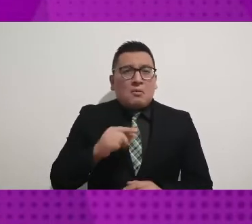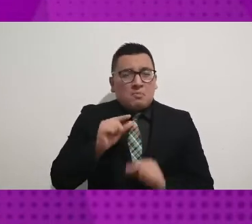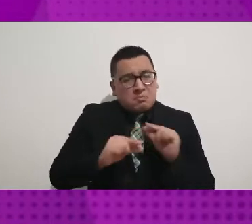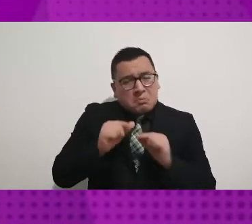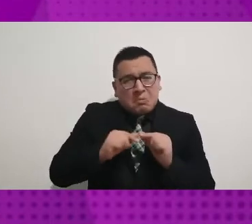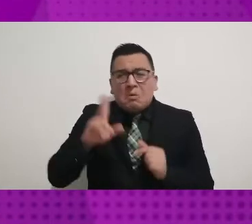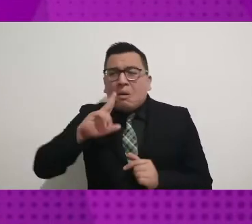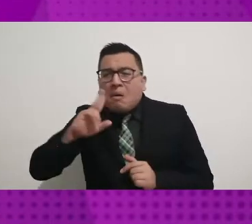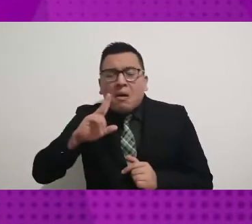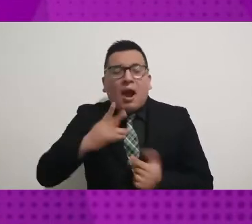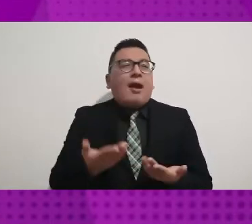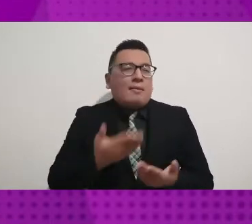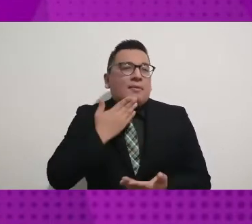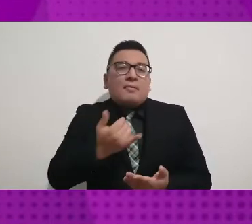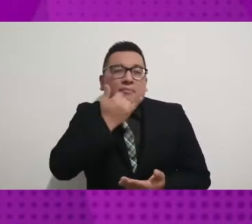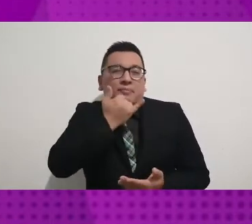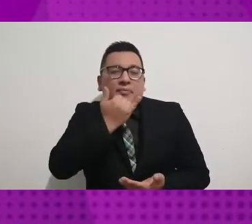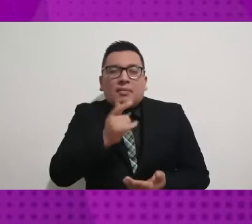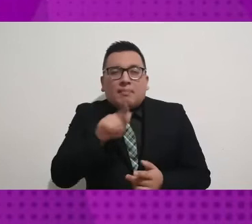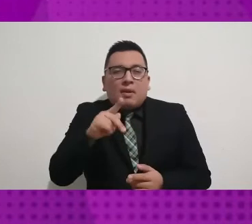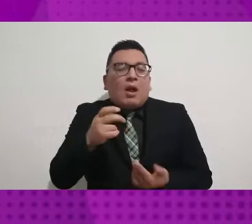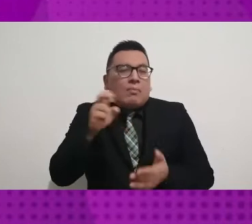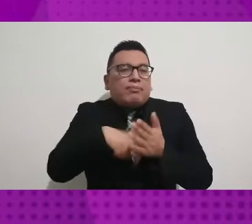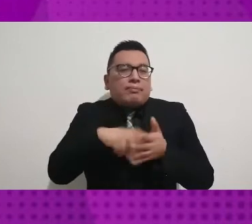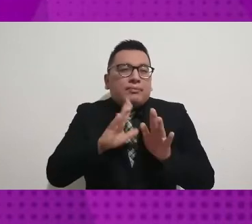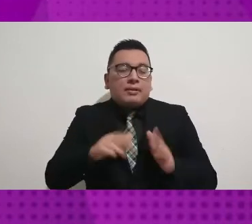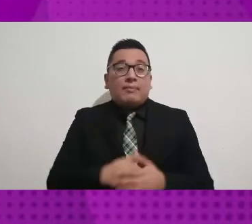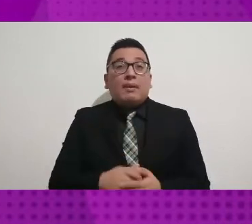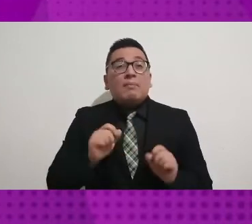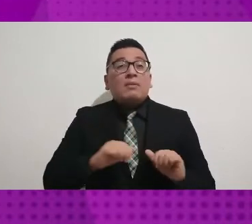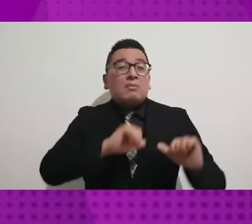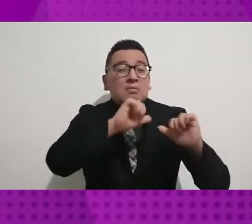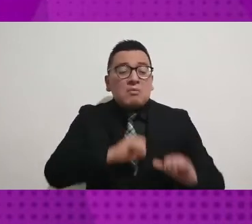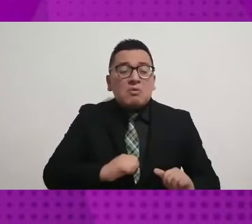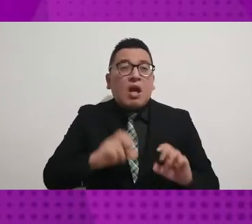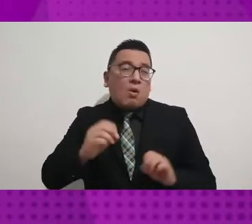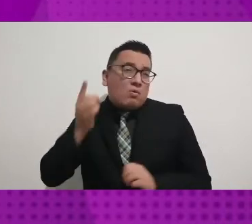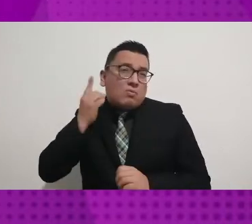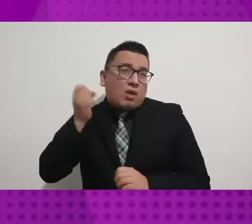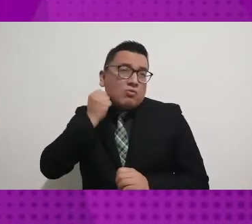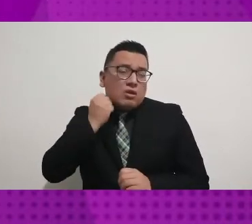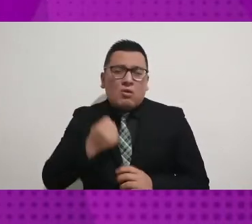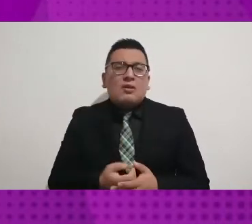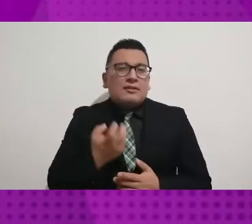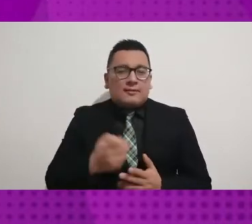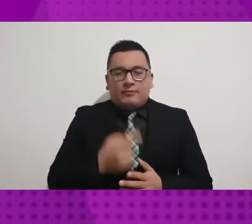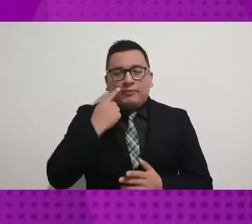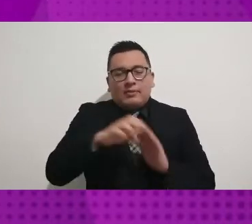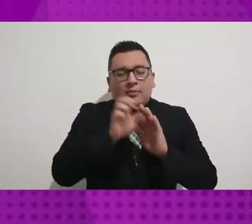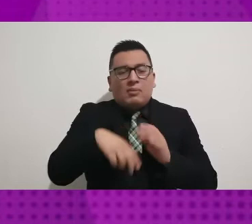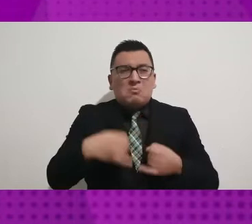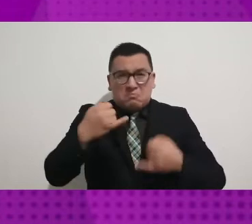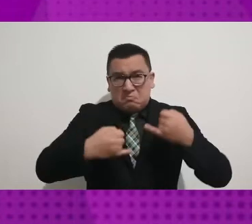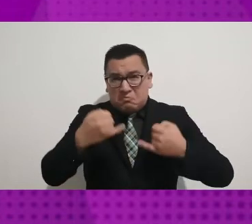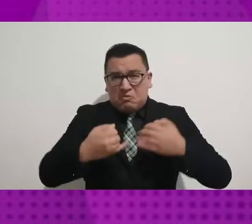poco con el ensayo y error. Y me parece que es importante mencionar tanto las intervenciones de las autoridades como del legislador. Por un lado,